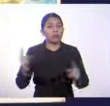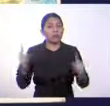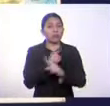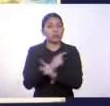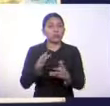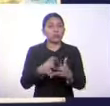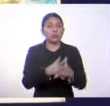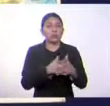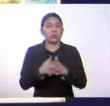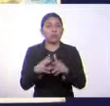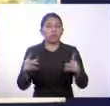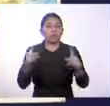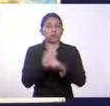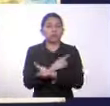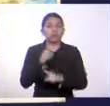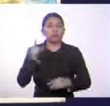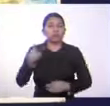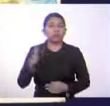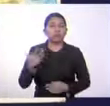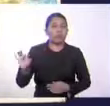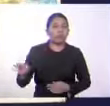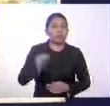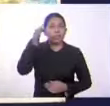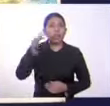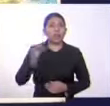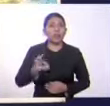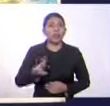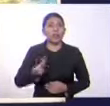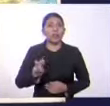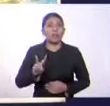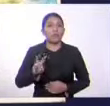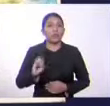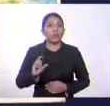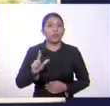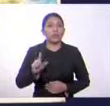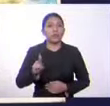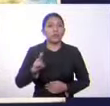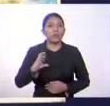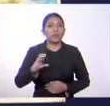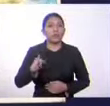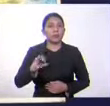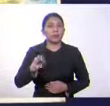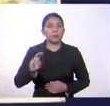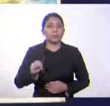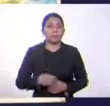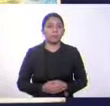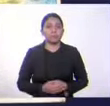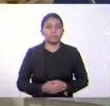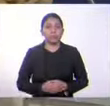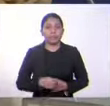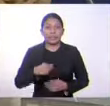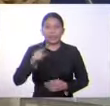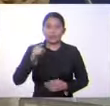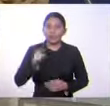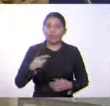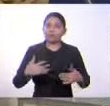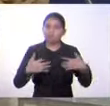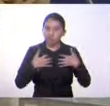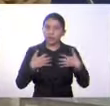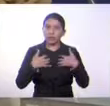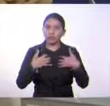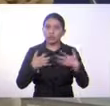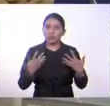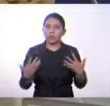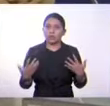Revolución Francesa. ¿Y qué derechos consagramos aquí? Aquí vamos a encontrar en la primera etapa vida. Por